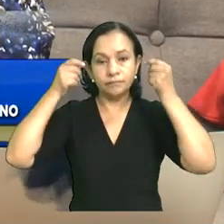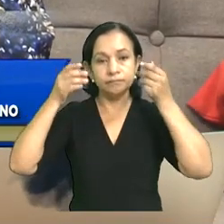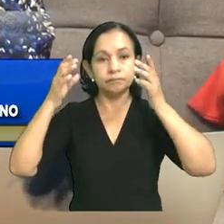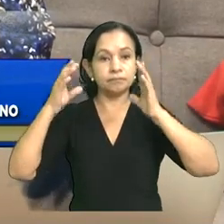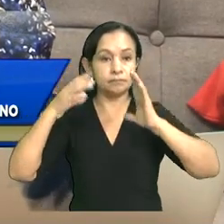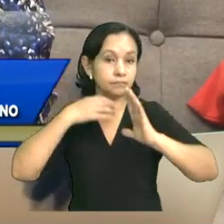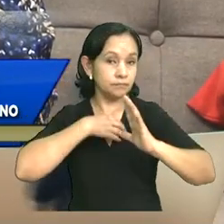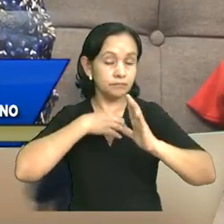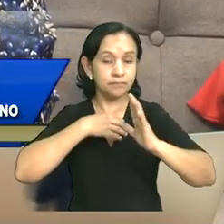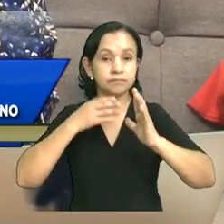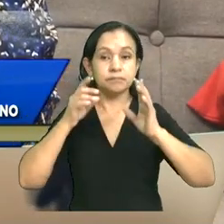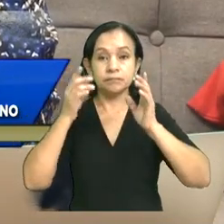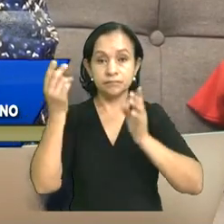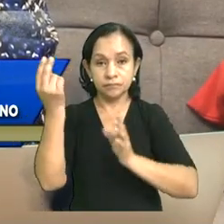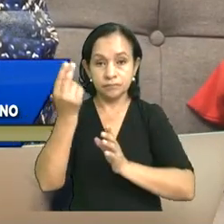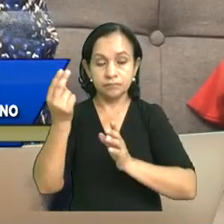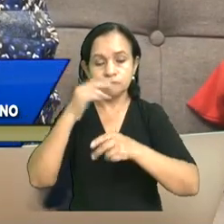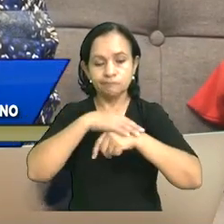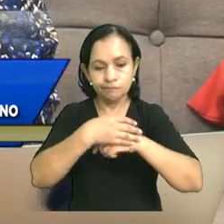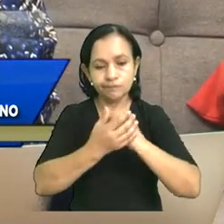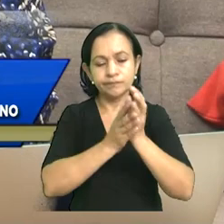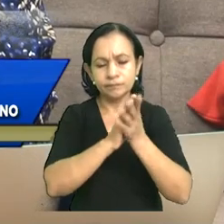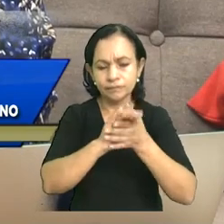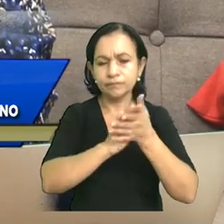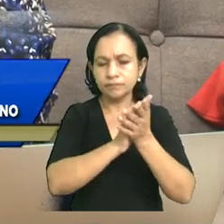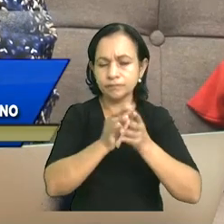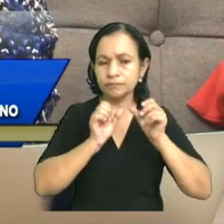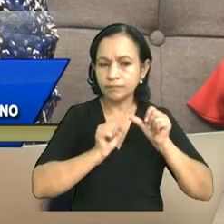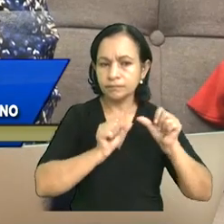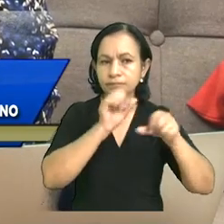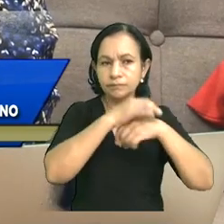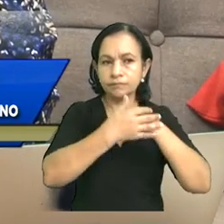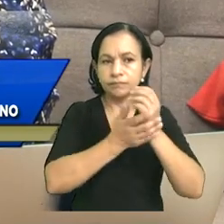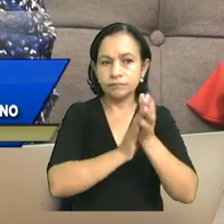protecciones y que utilicen el lavado de manos permanente